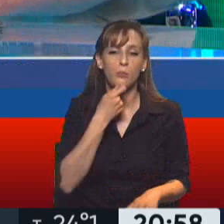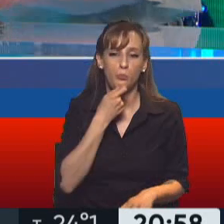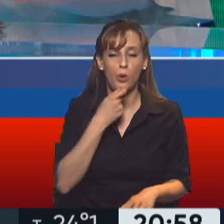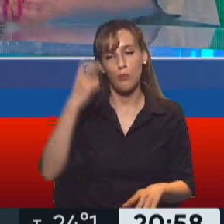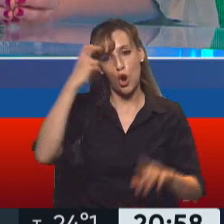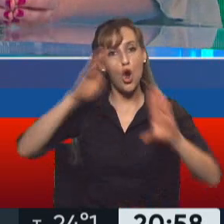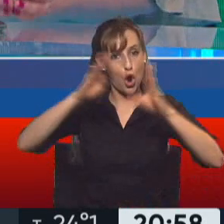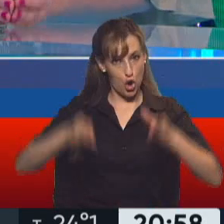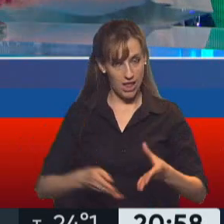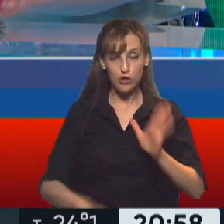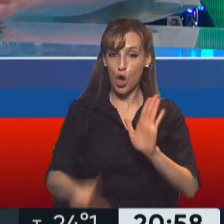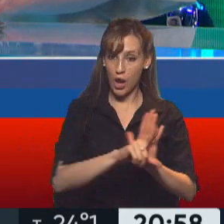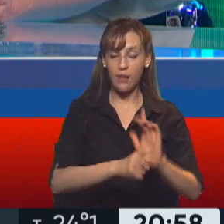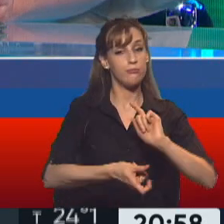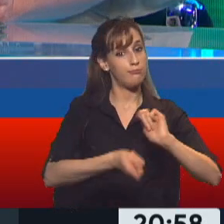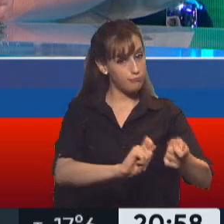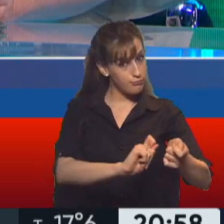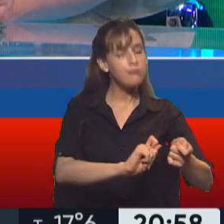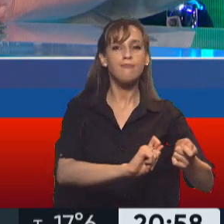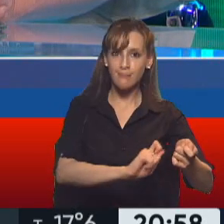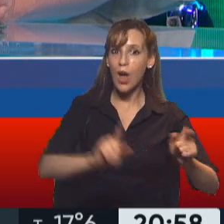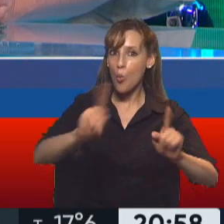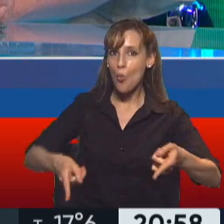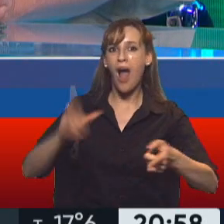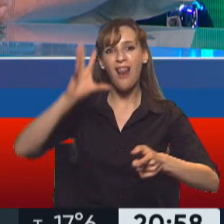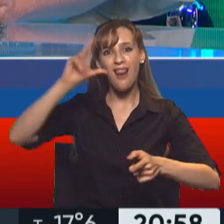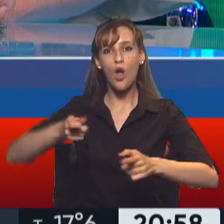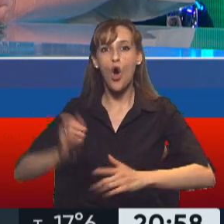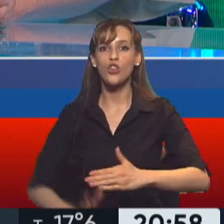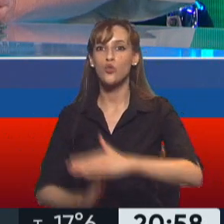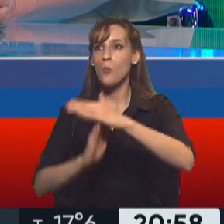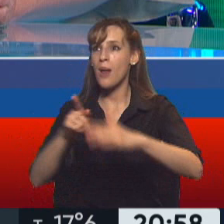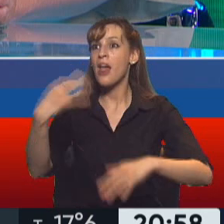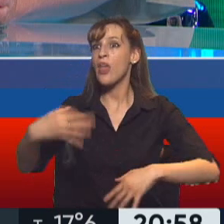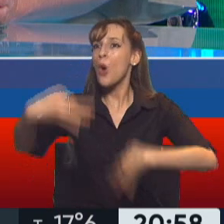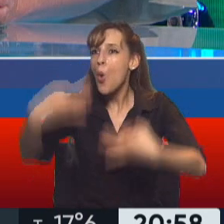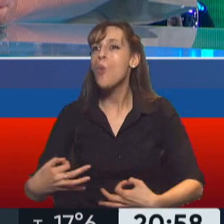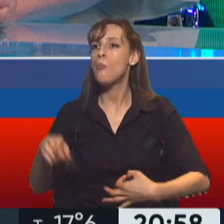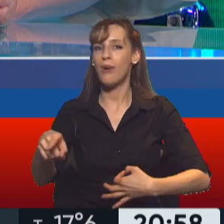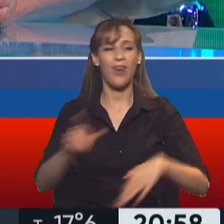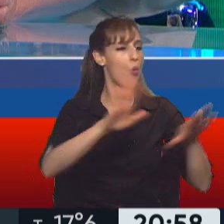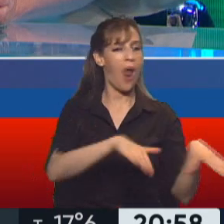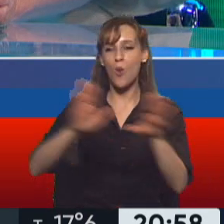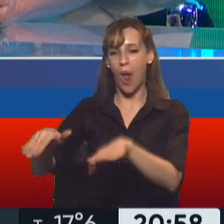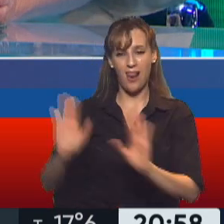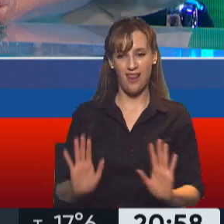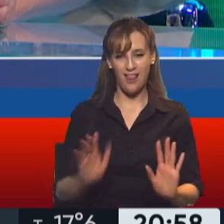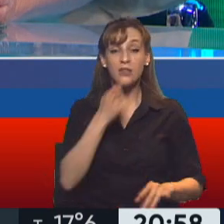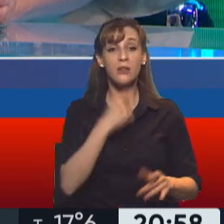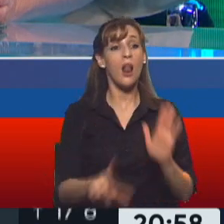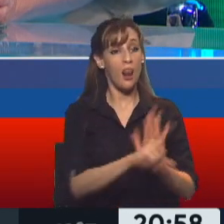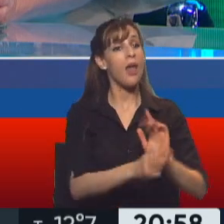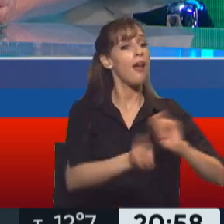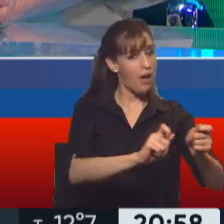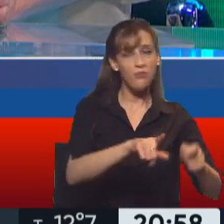si el Congreso modifica leyes, necesitamos que la Corte Suprema cosas, no puede no modificarlas. Las cumpla y tenga ganas de aplicarlas. Lo que está diciendo es, tratemos de llegar a un